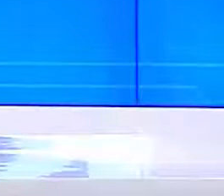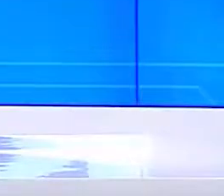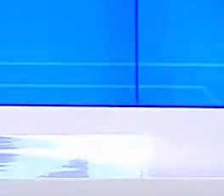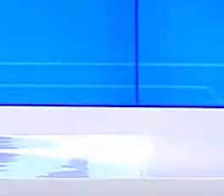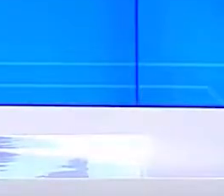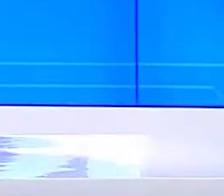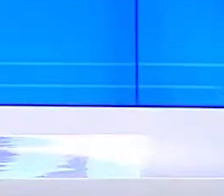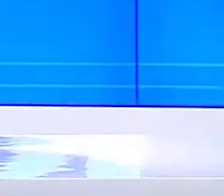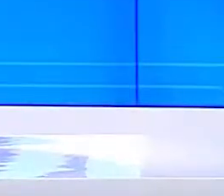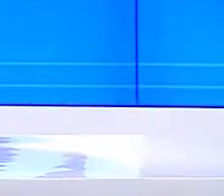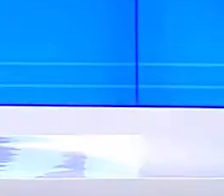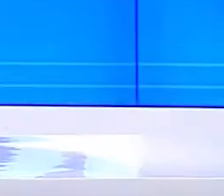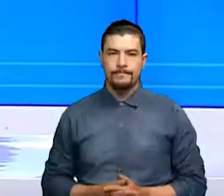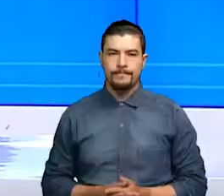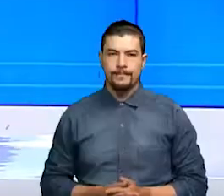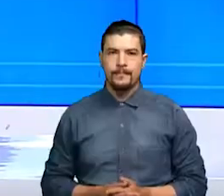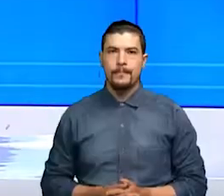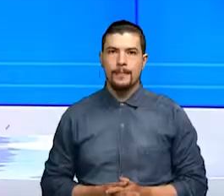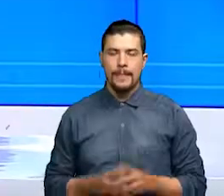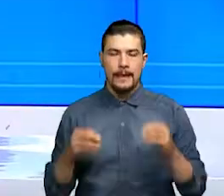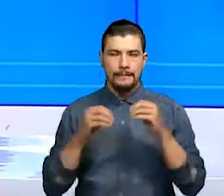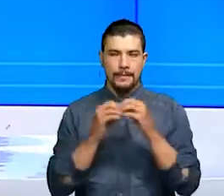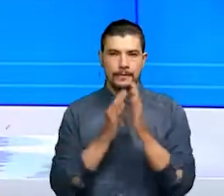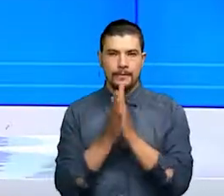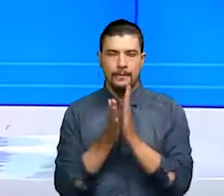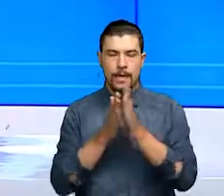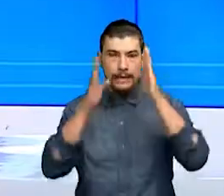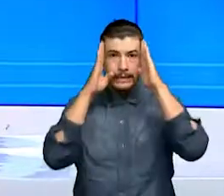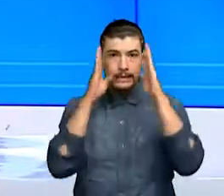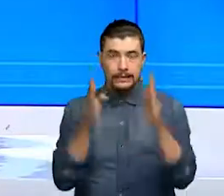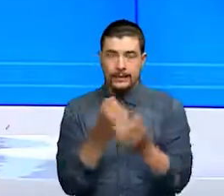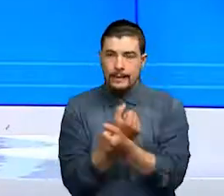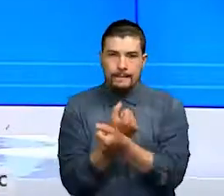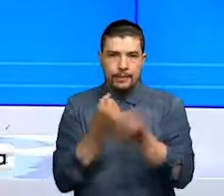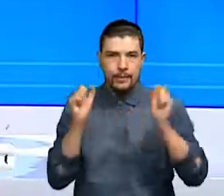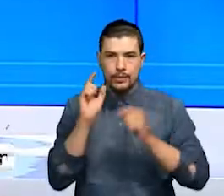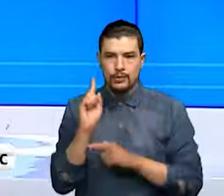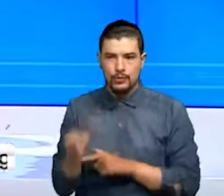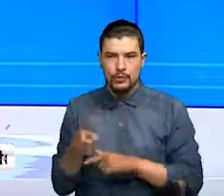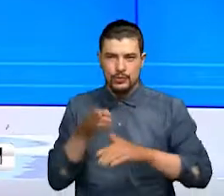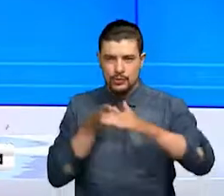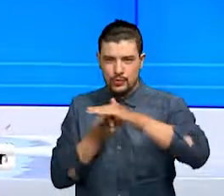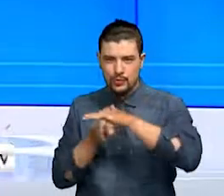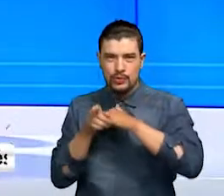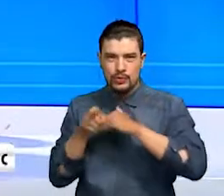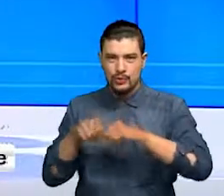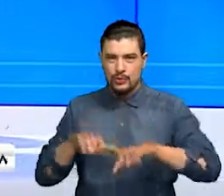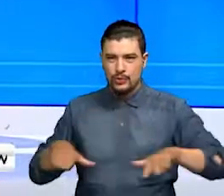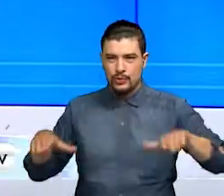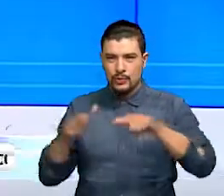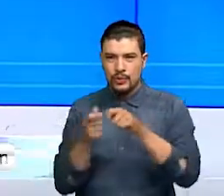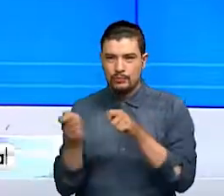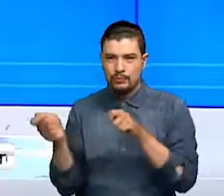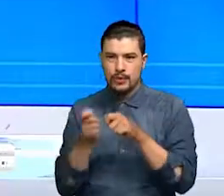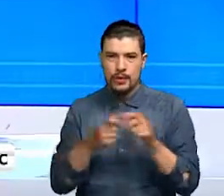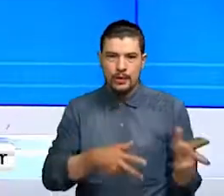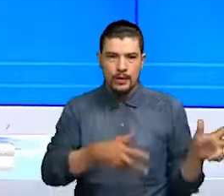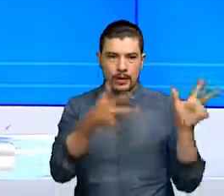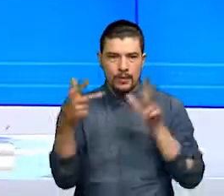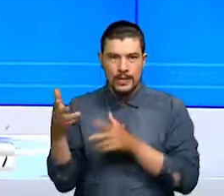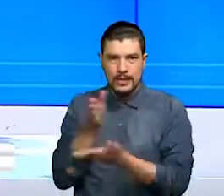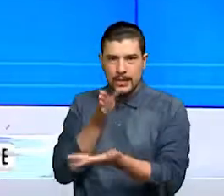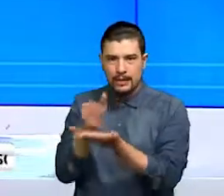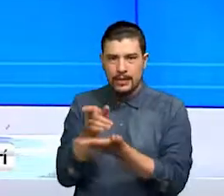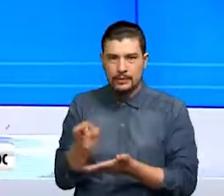y seguimos con más noticias y mucha atención porque imposible se ha vuelto el paso por los alrededores del puente que conecta al hospital